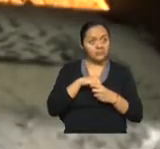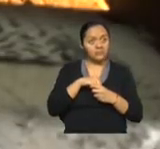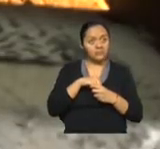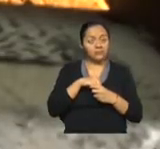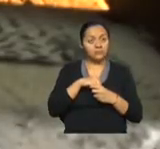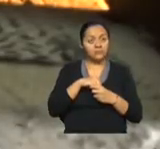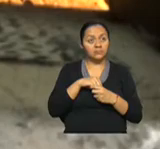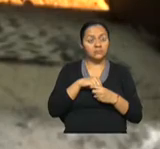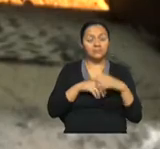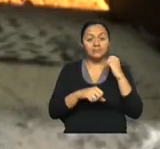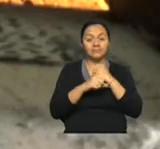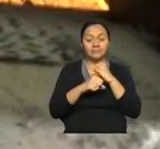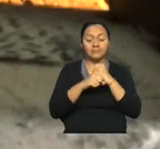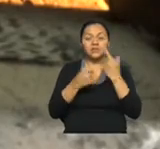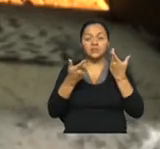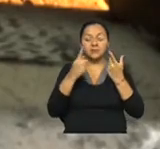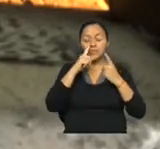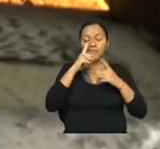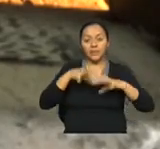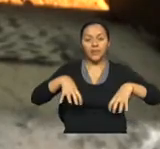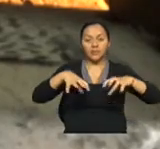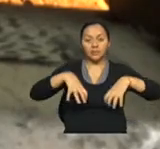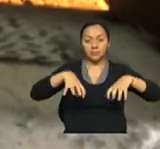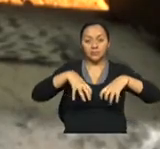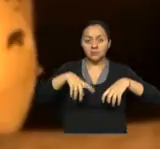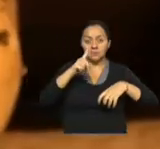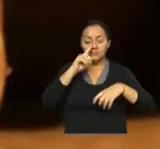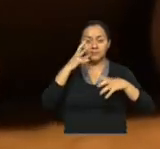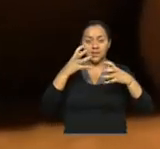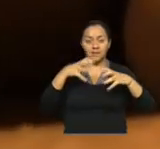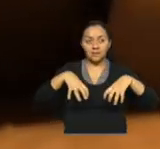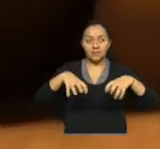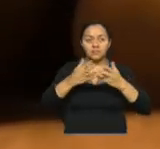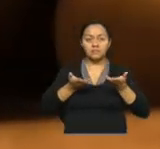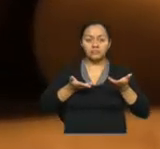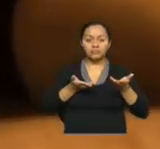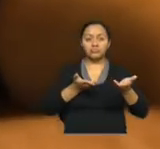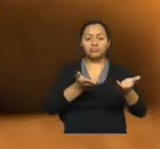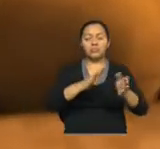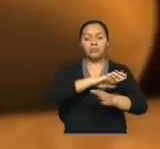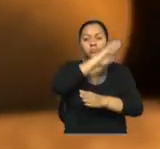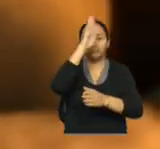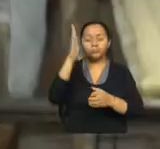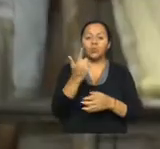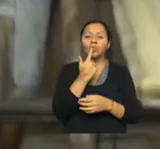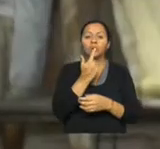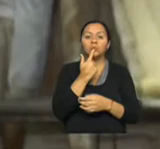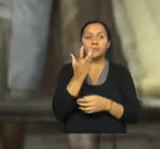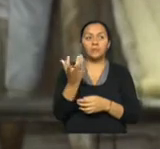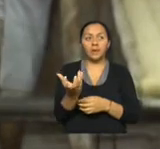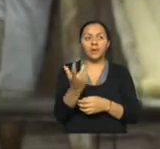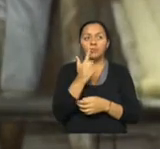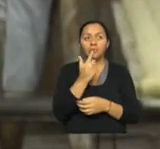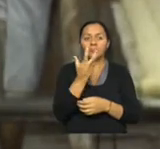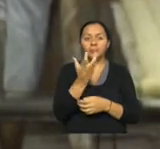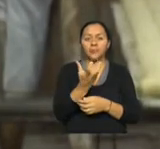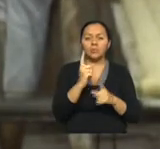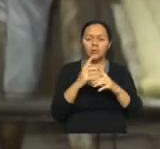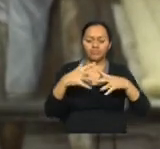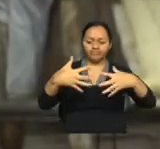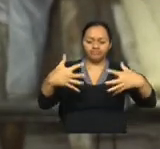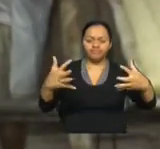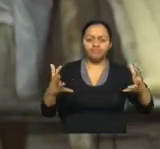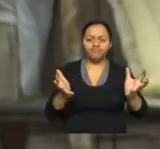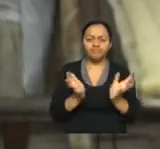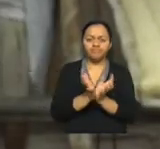Aquí el pan sale hornado, como usted ve, en el ladrillo. Pan de dulce grande, que nosotros hacemos un pan de dulce que parece pan de Pascua, grande, de